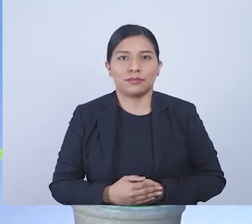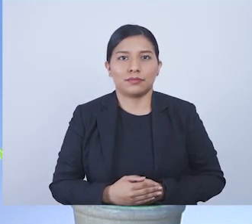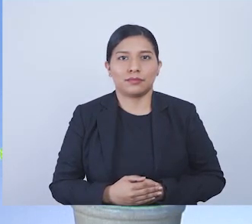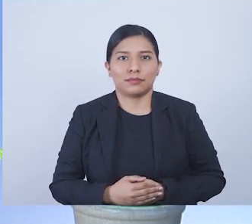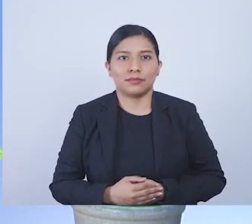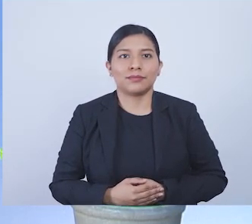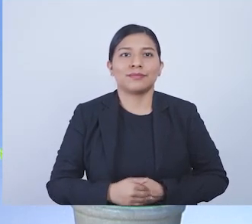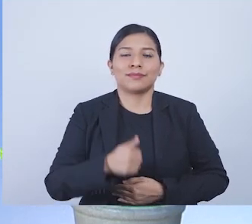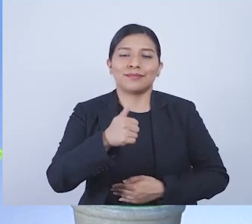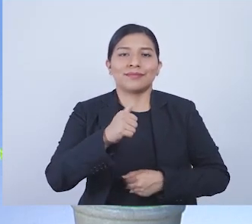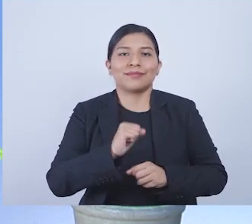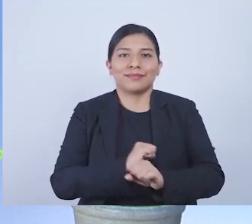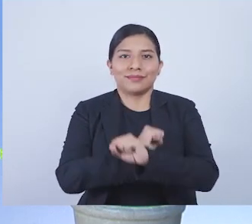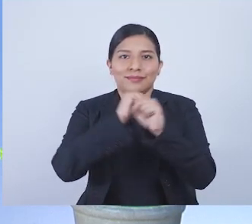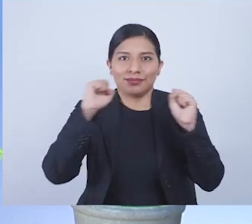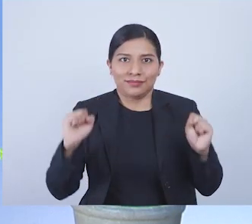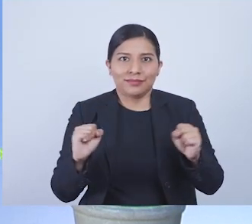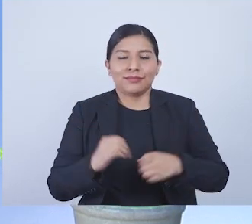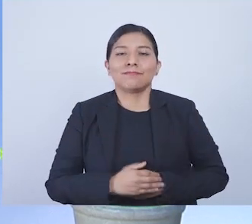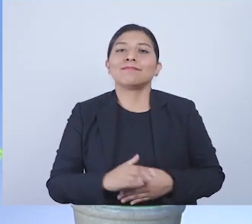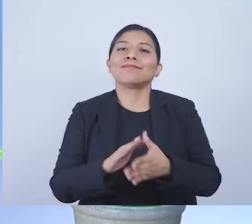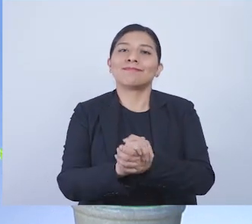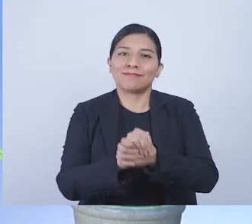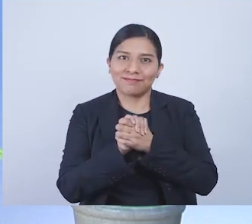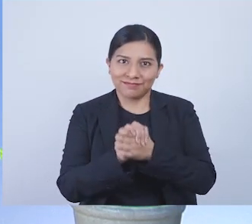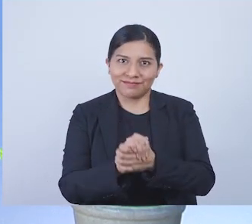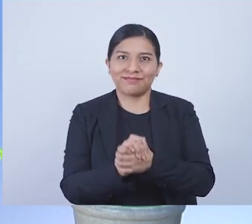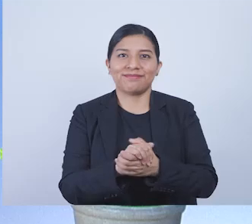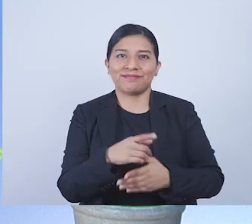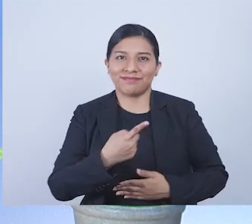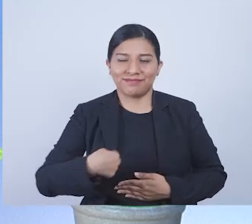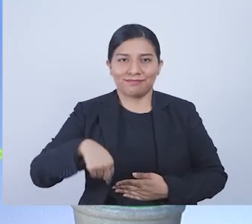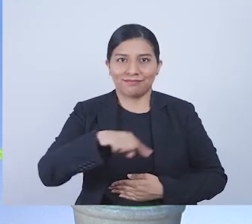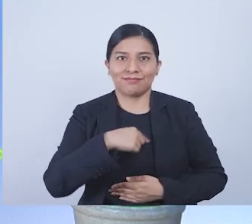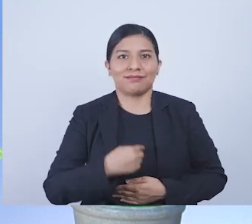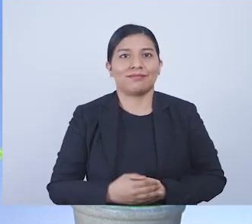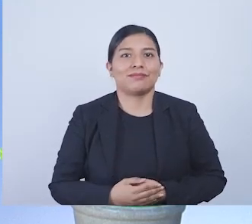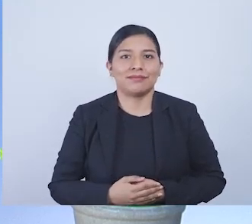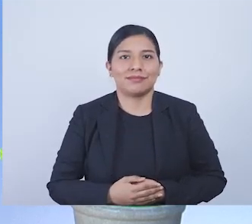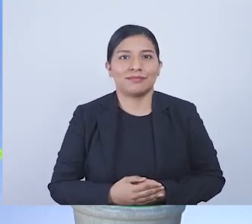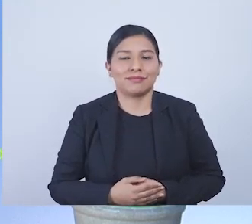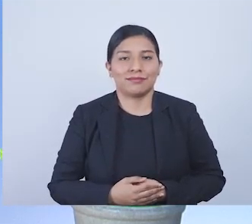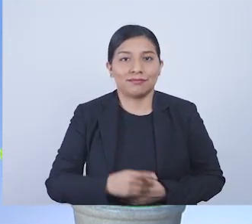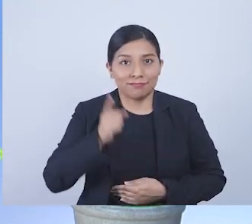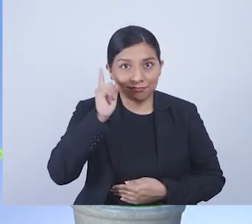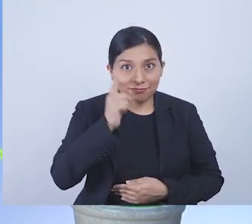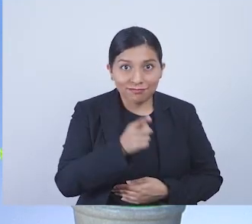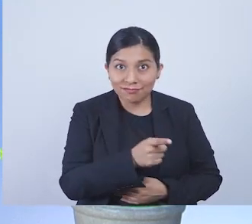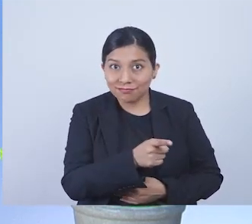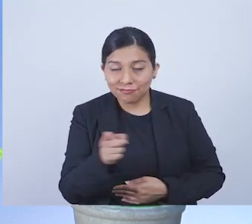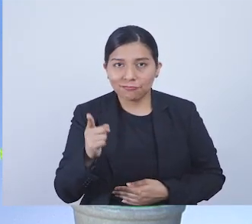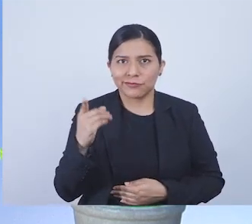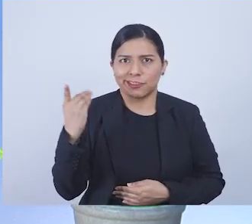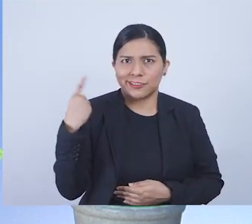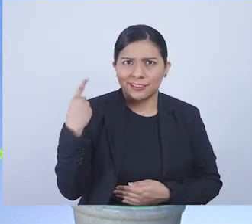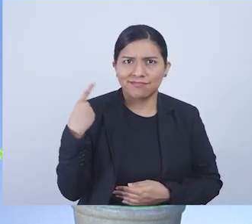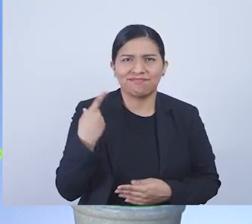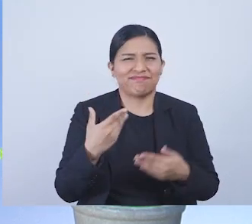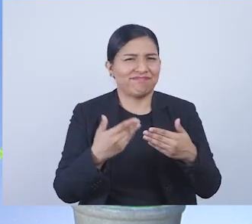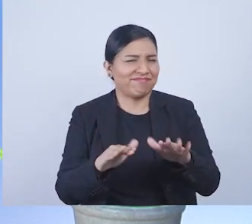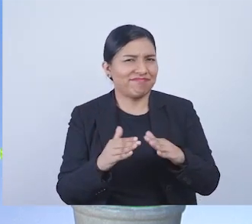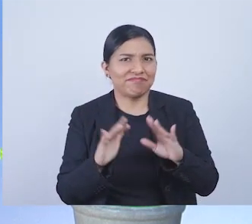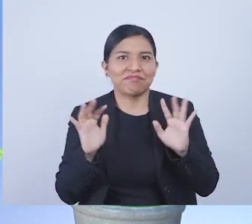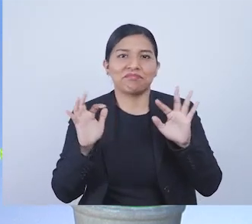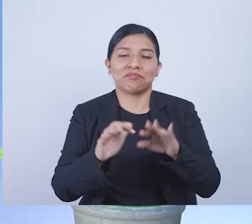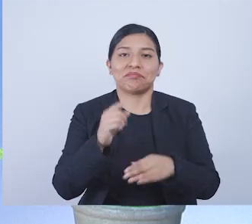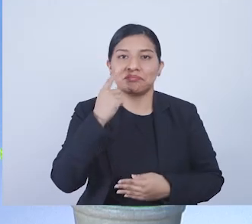Muy buenos días. Es un gusto estar con todos ustedes, docentes, directores, todos aquellos que trabajan